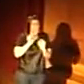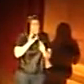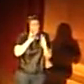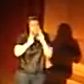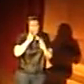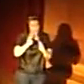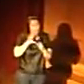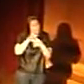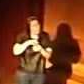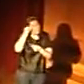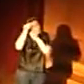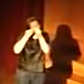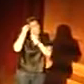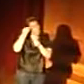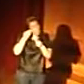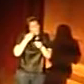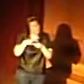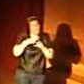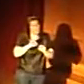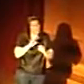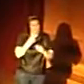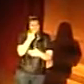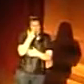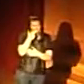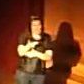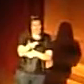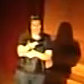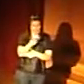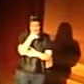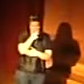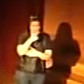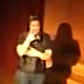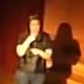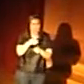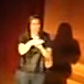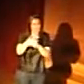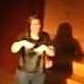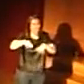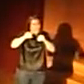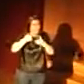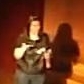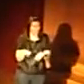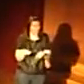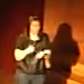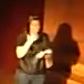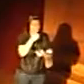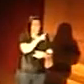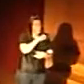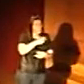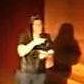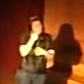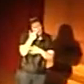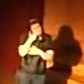intelectual elemento de visita para ponderar h fíjense o sea Estos son eh personajes que están visitando y